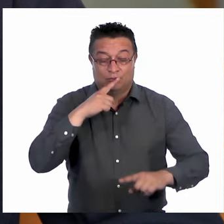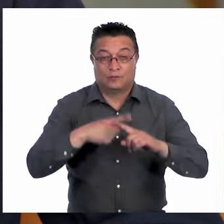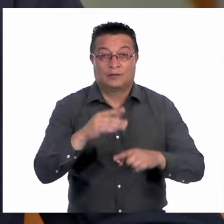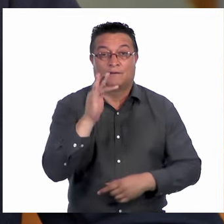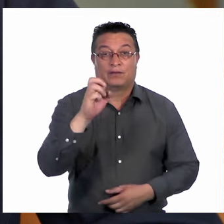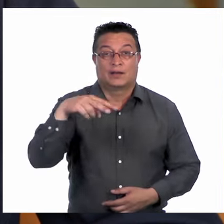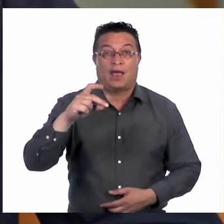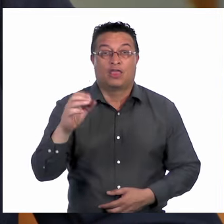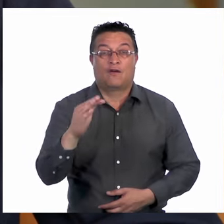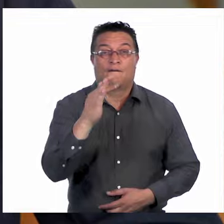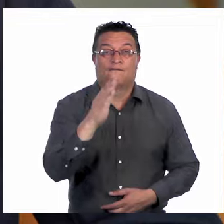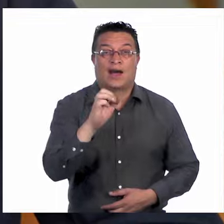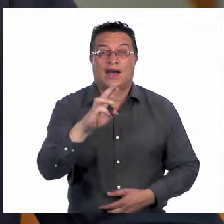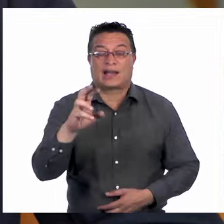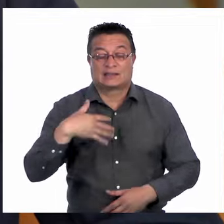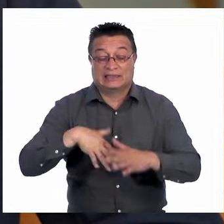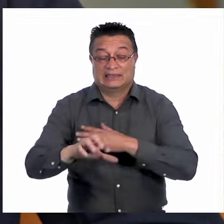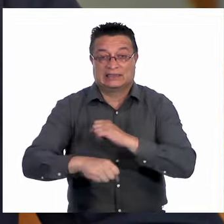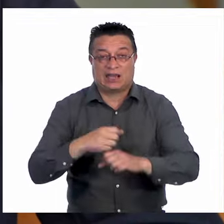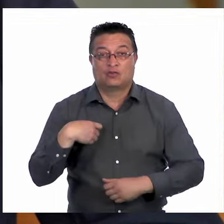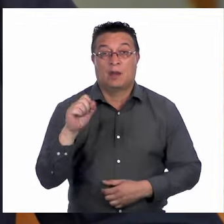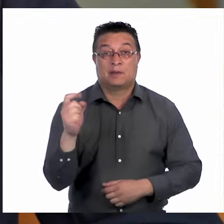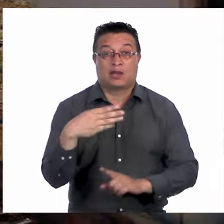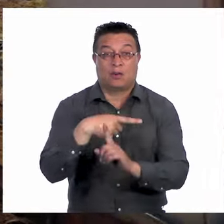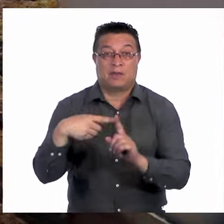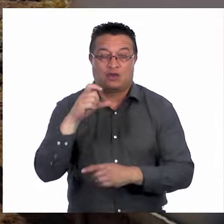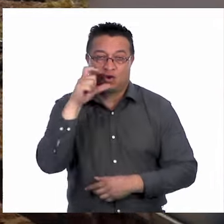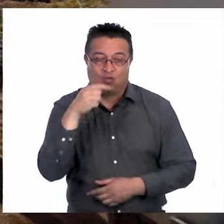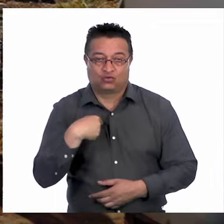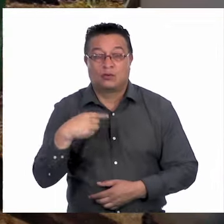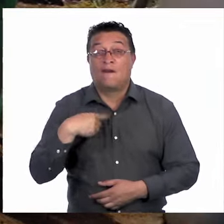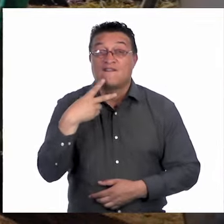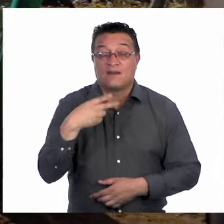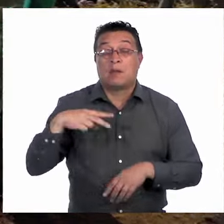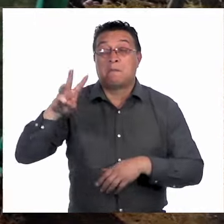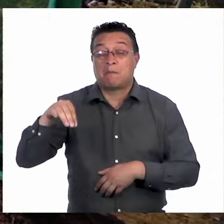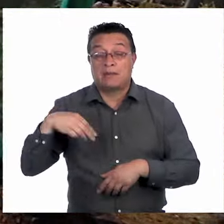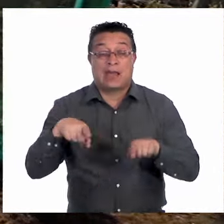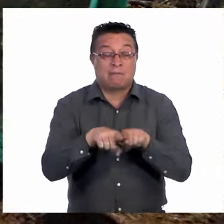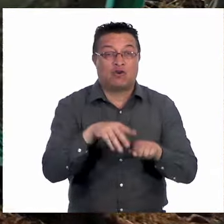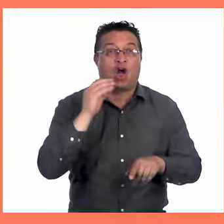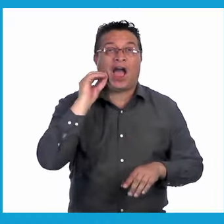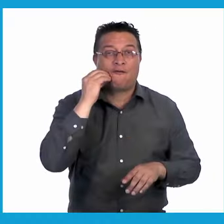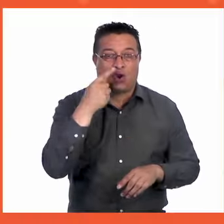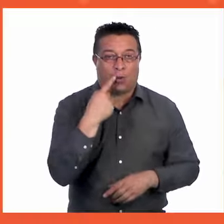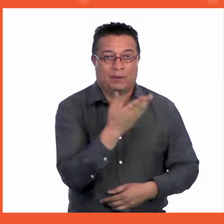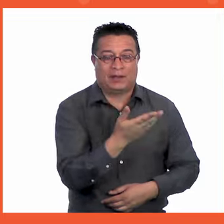Hola, mi nombre es Fernando Barraza, tengo 15 años, voy en primero medio. Yo vivo con mi mamá, mi hermano y mi